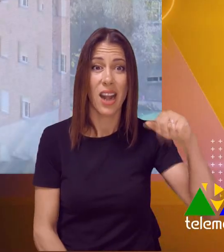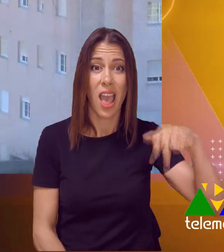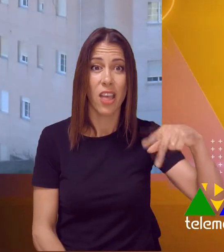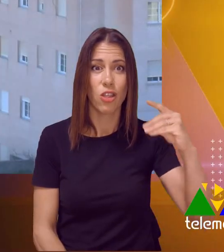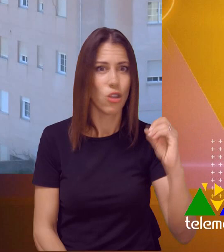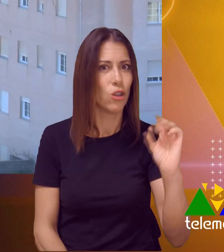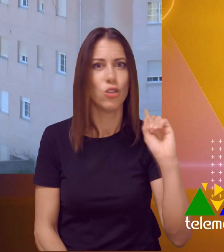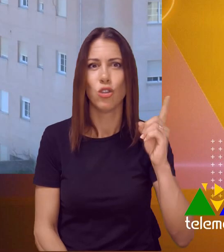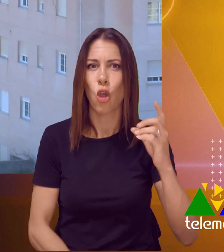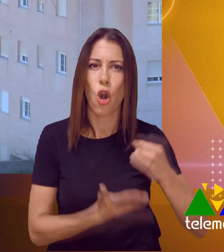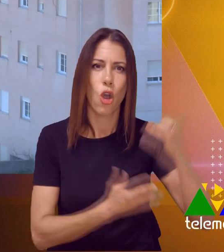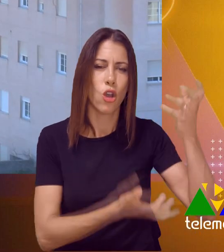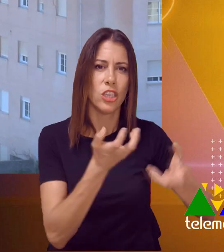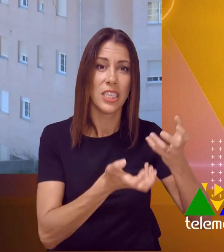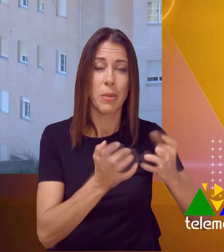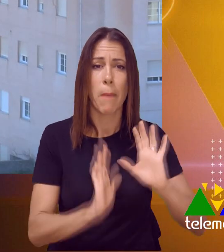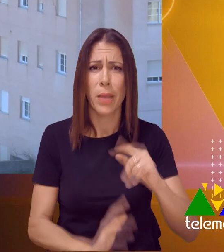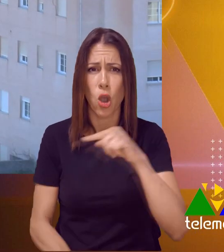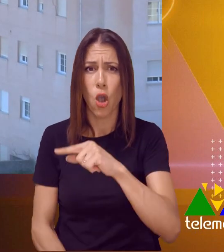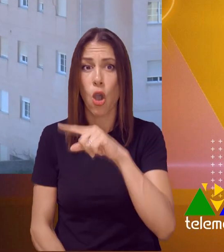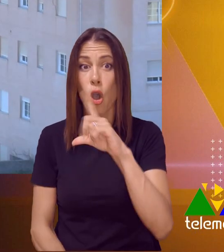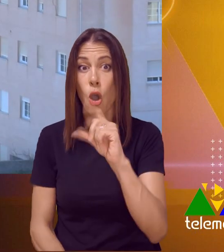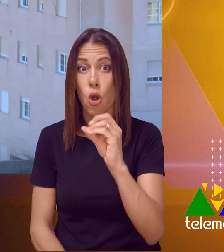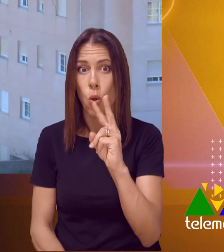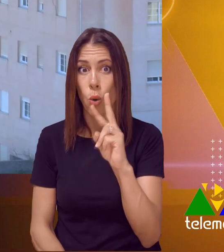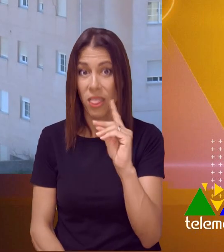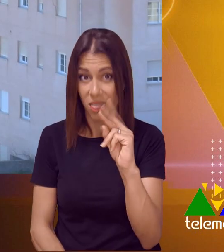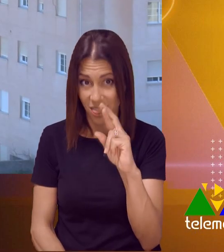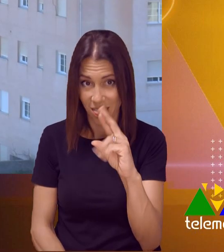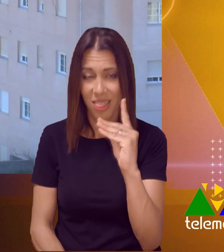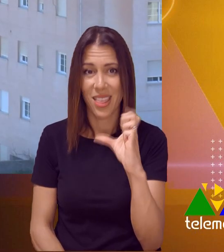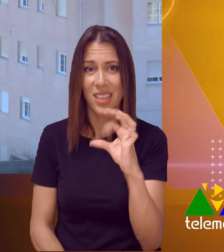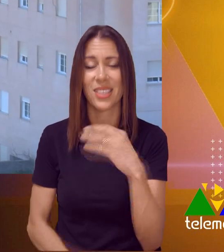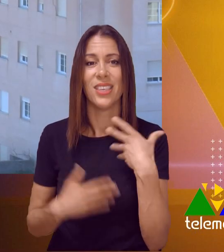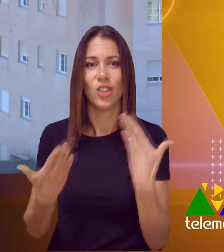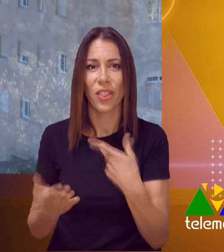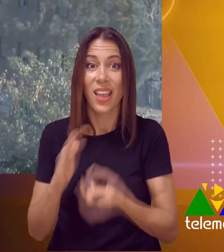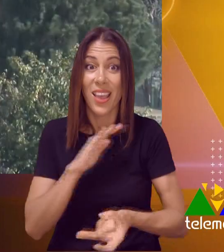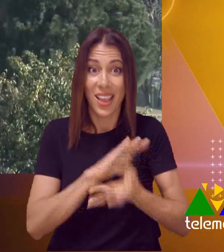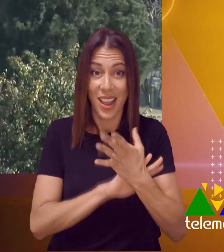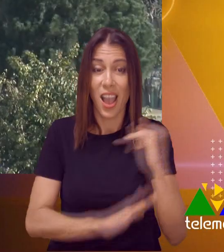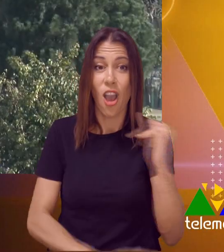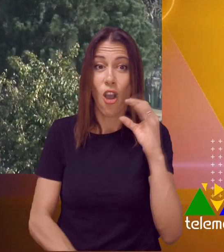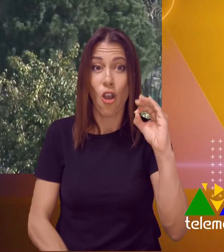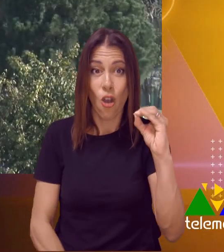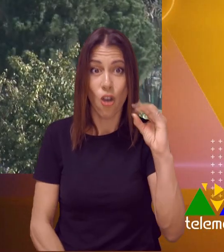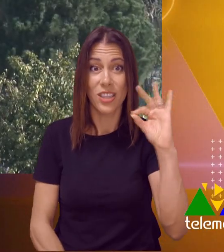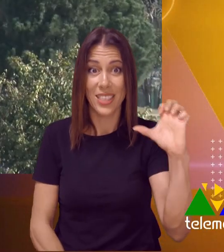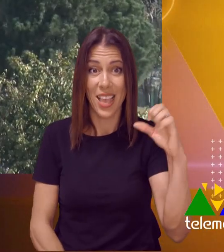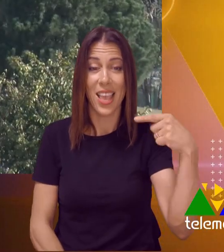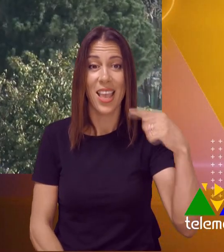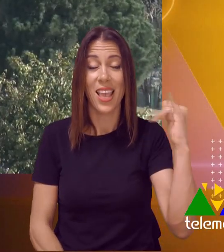chimenea. Lourdes sí ha conservado todavía. Lourdes en su época también fue cuando la crea don José Jiménez Caballero, uno de los